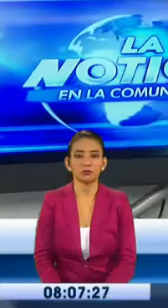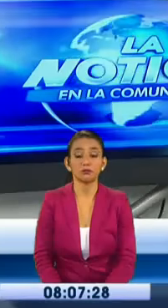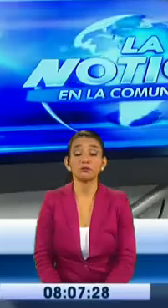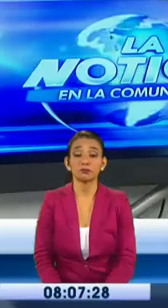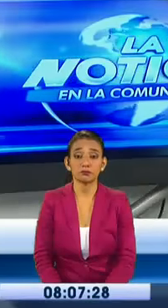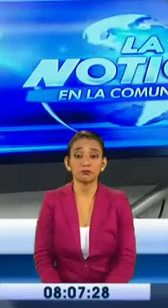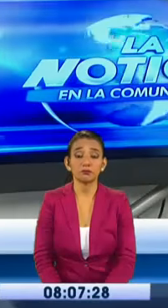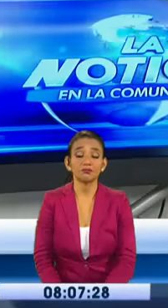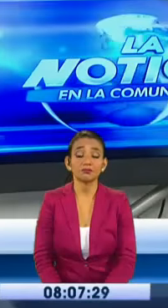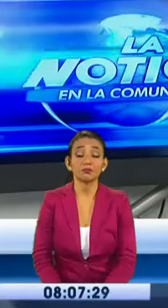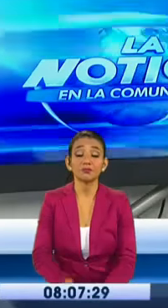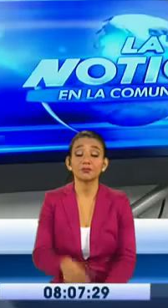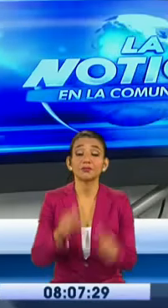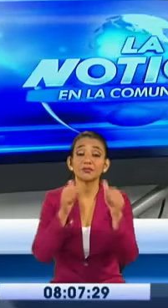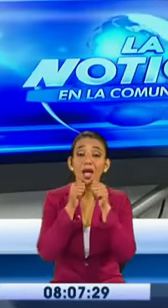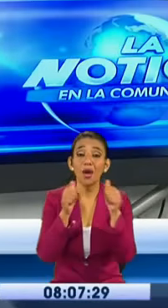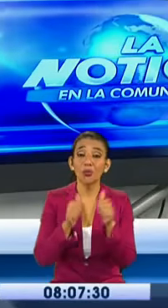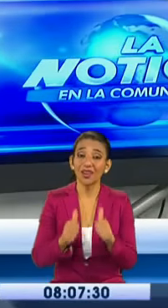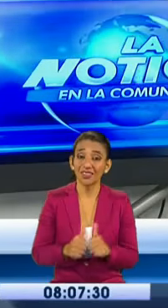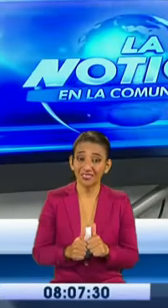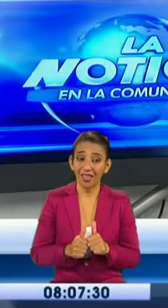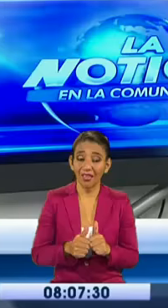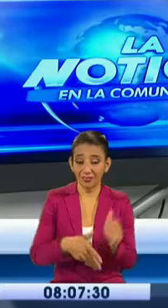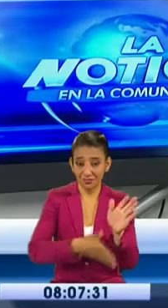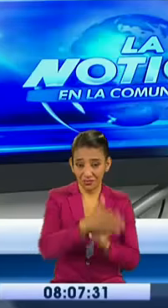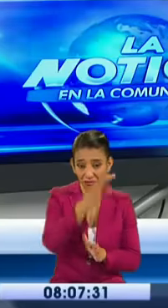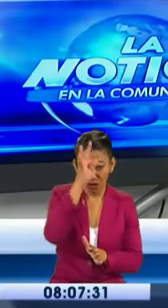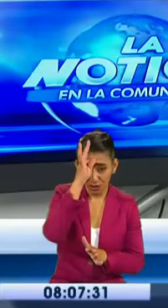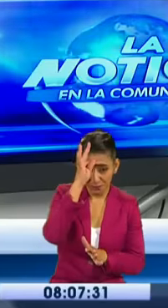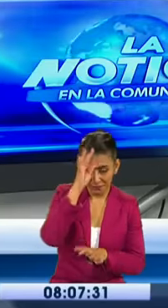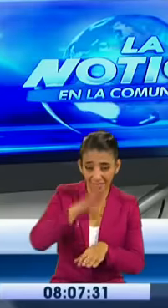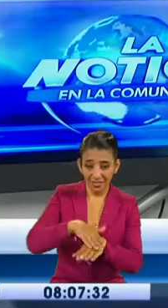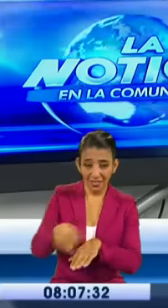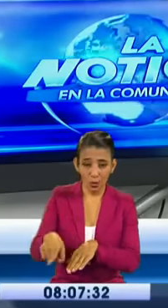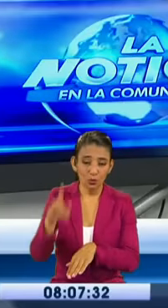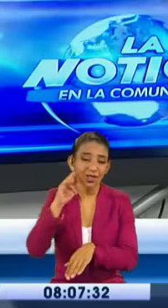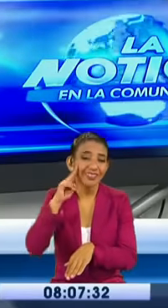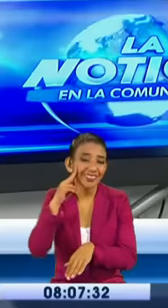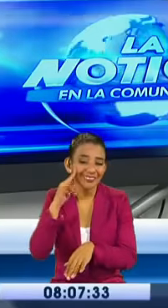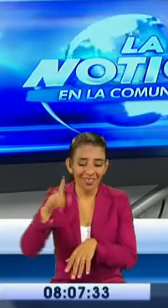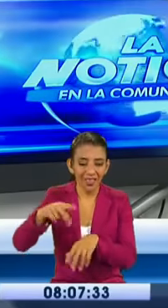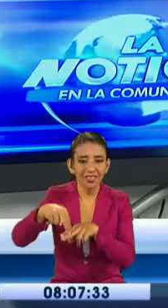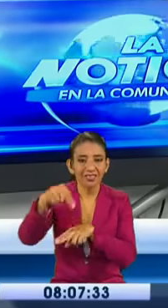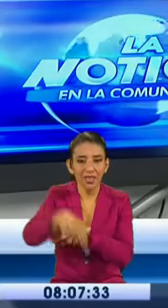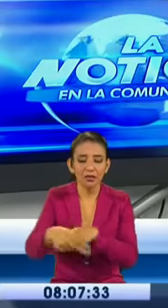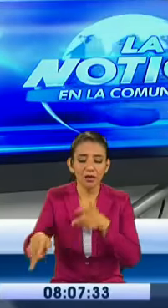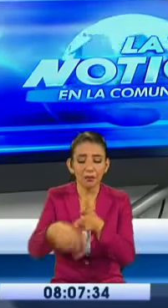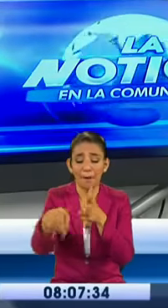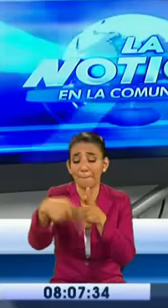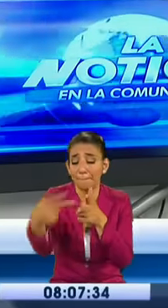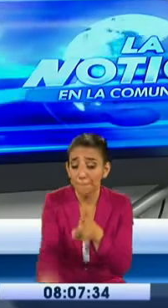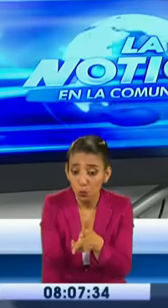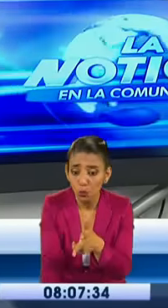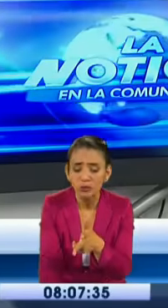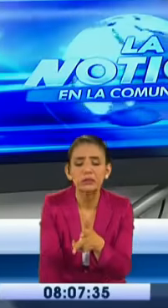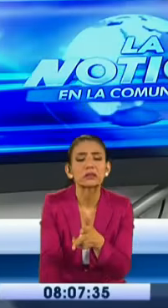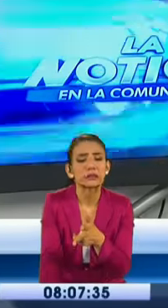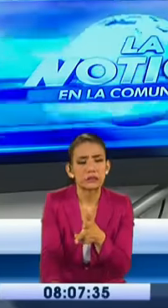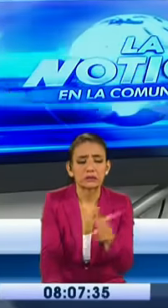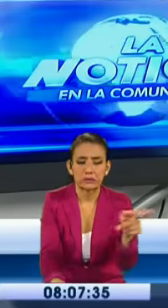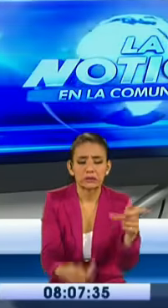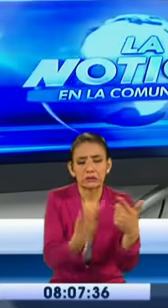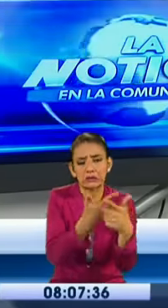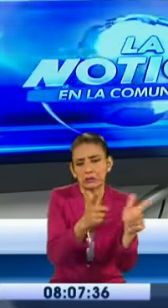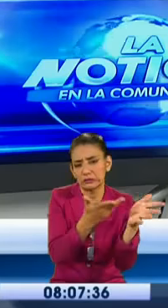De alta a la abuela de la niña quien murió atropellada. Por el momento, la adulta mayor está imposibilitada de poder caminar. Aunque el